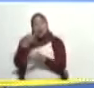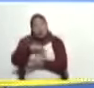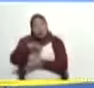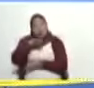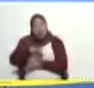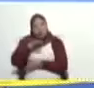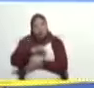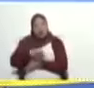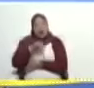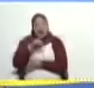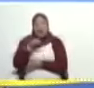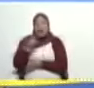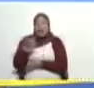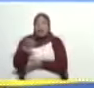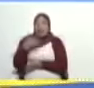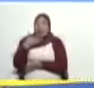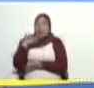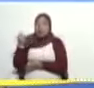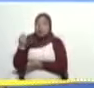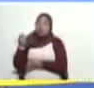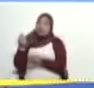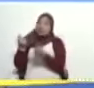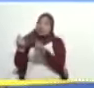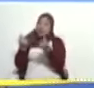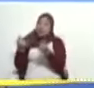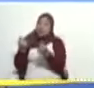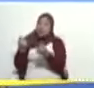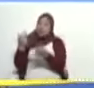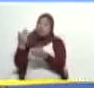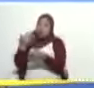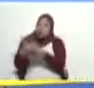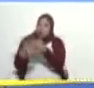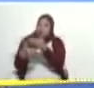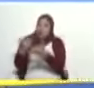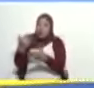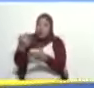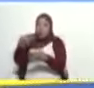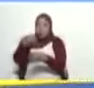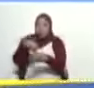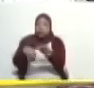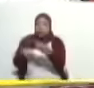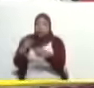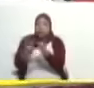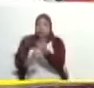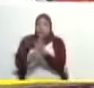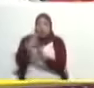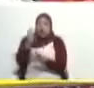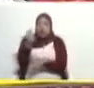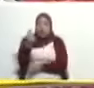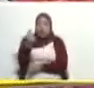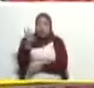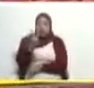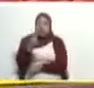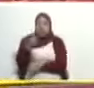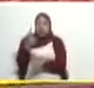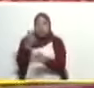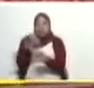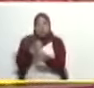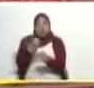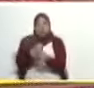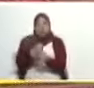la expresión, bueno, de toda la riqueza que se ha venido generando en este crecimiento económico que